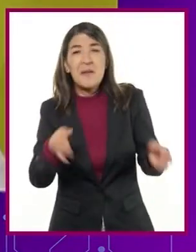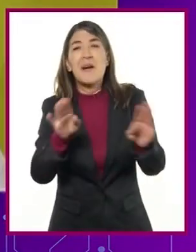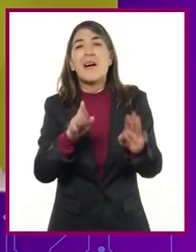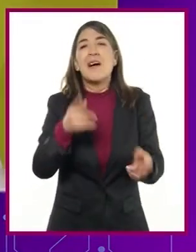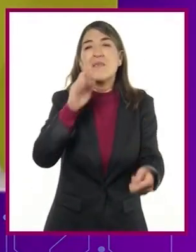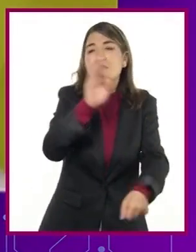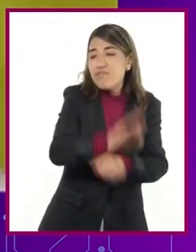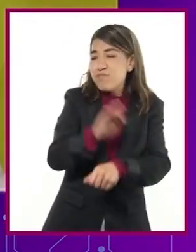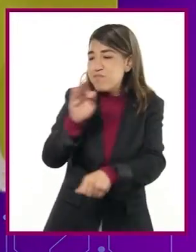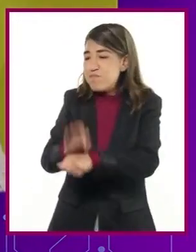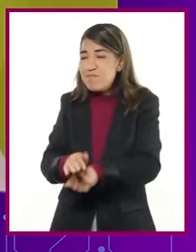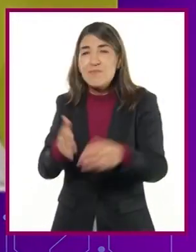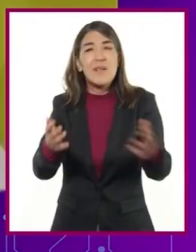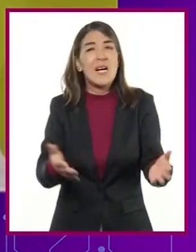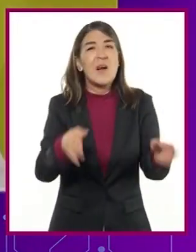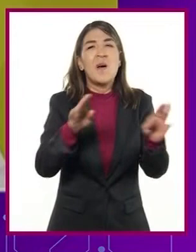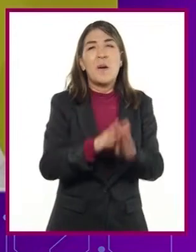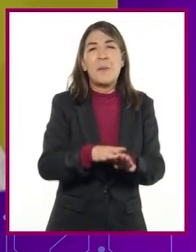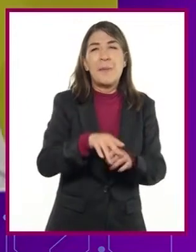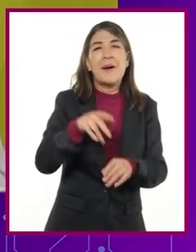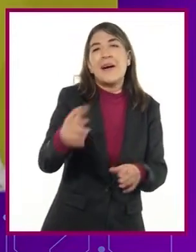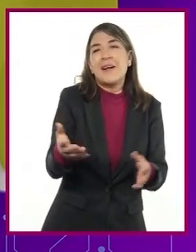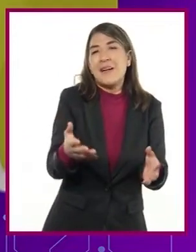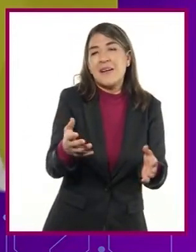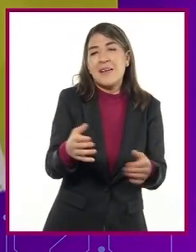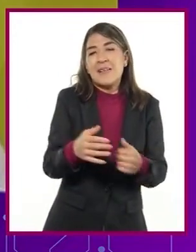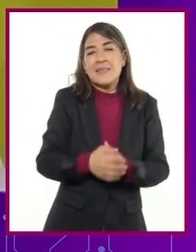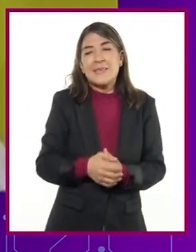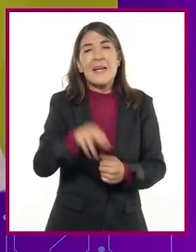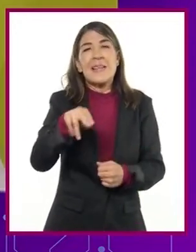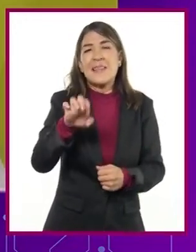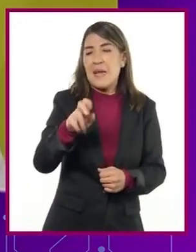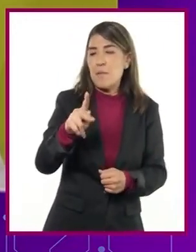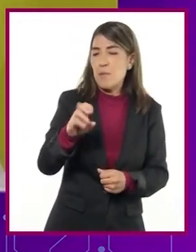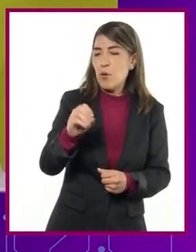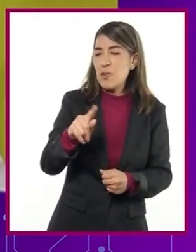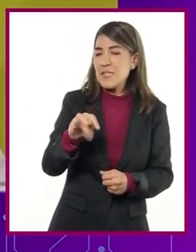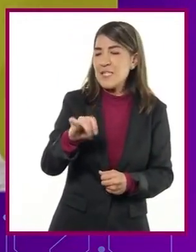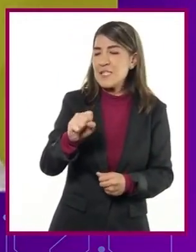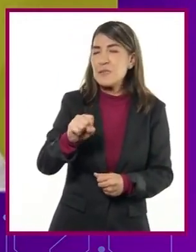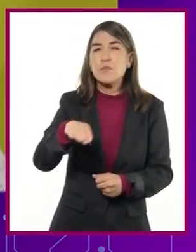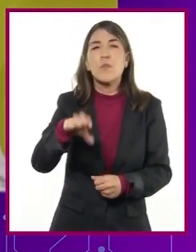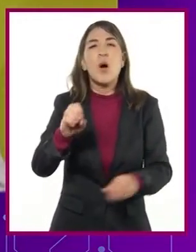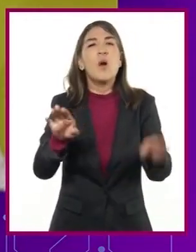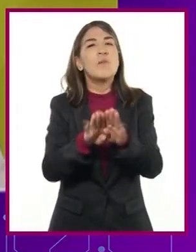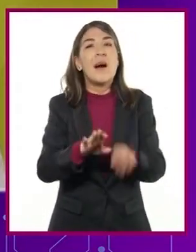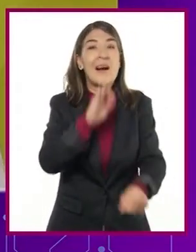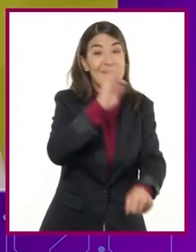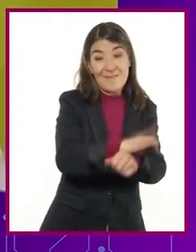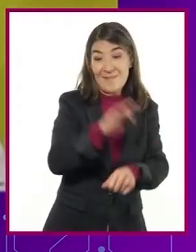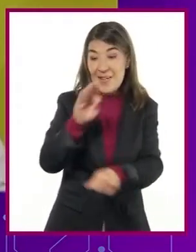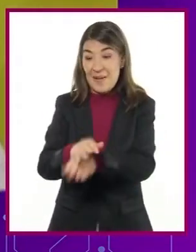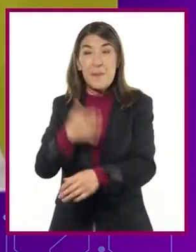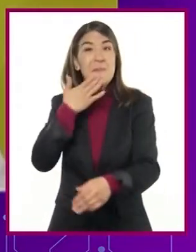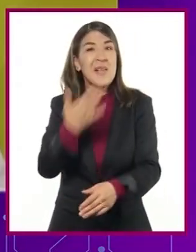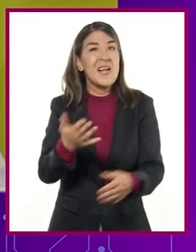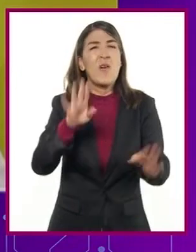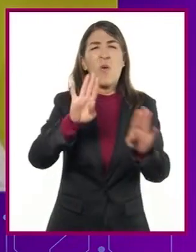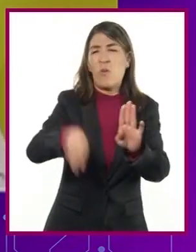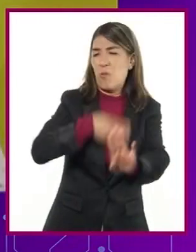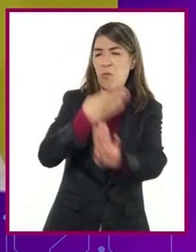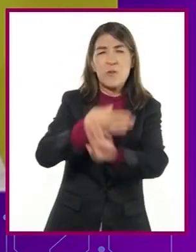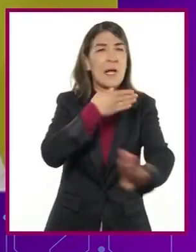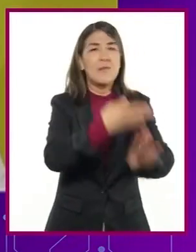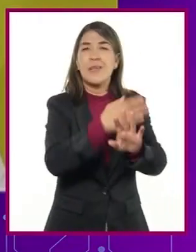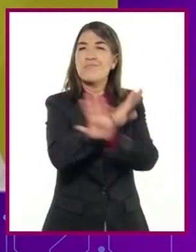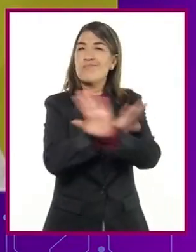sentimentalismos, favoritismos, nepotismo, es decir, no estar a favor o en contra de alguien. Por ello,